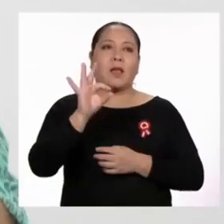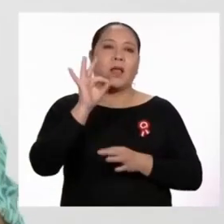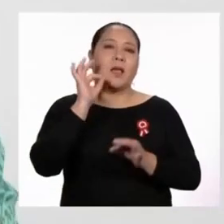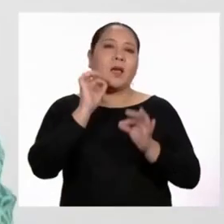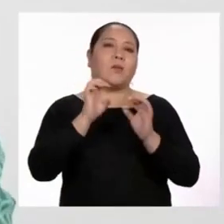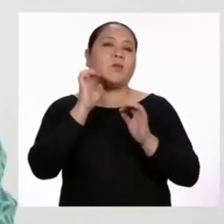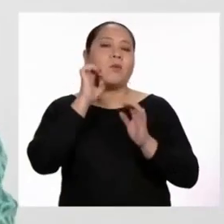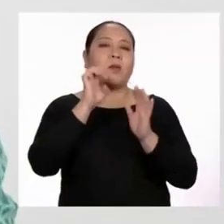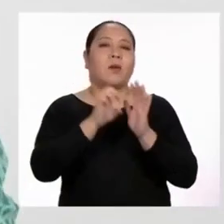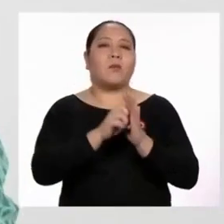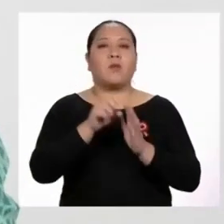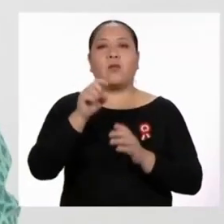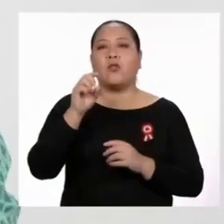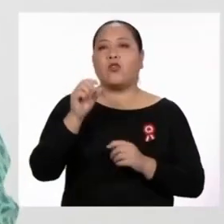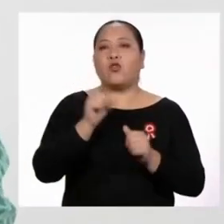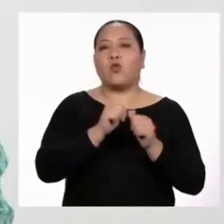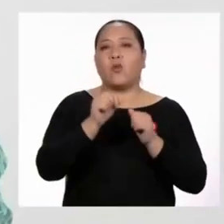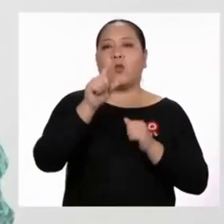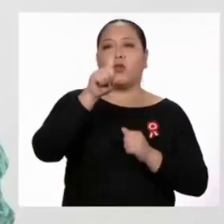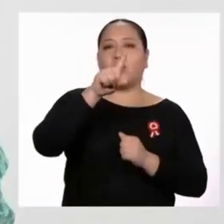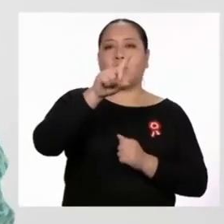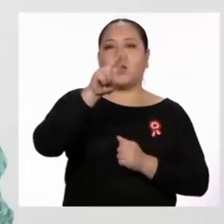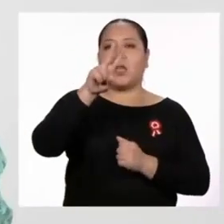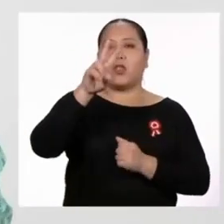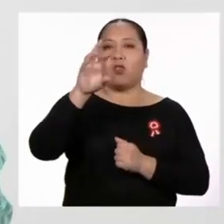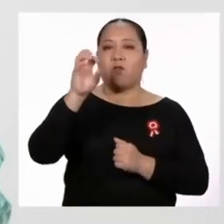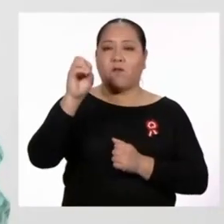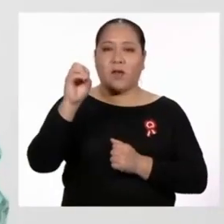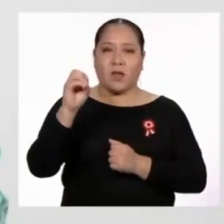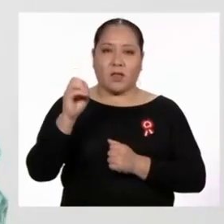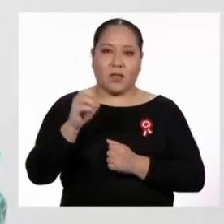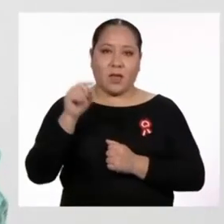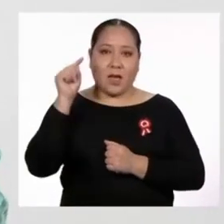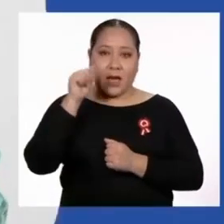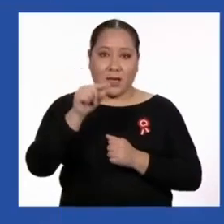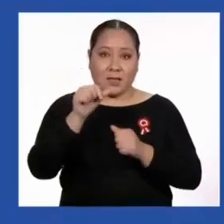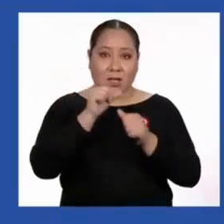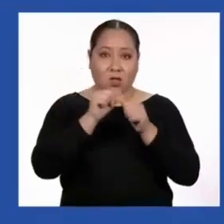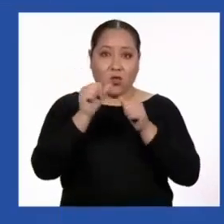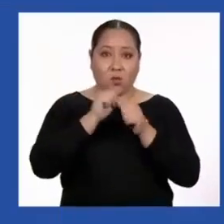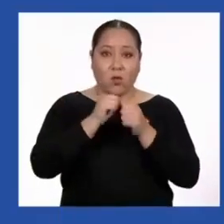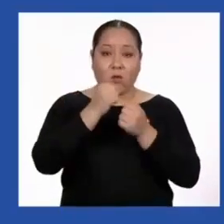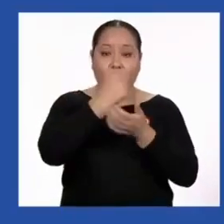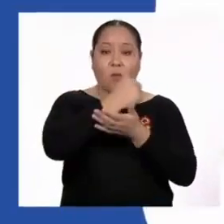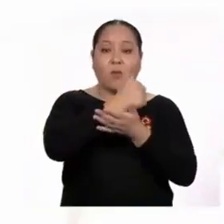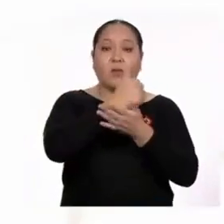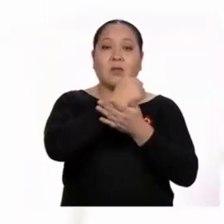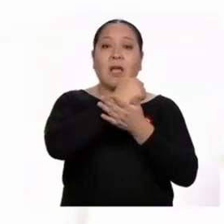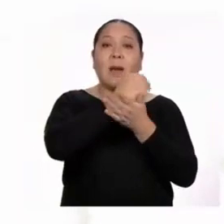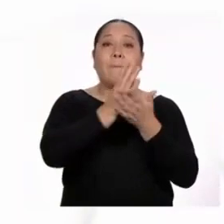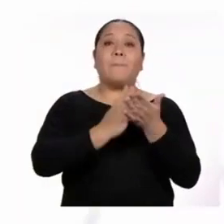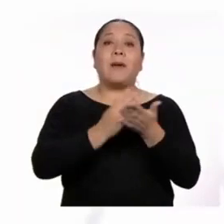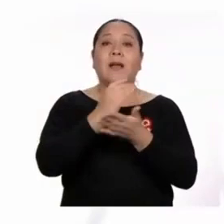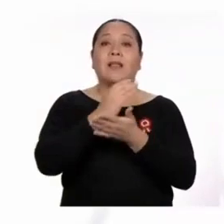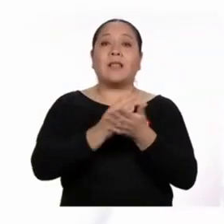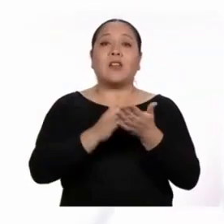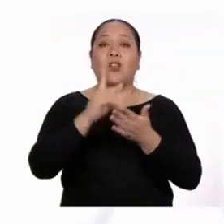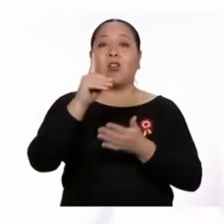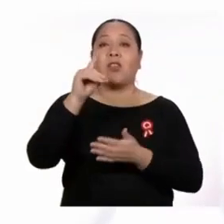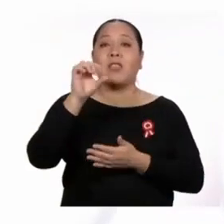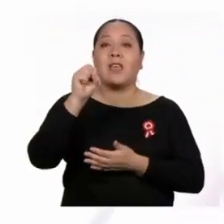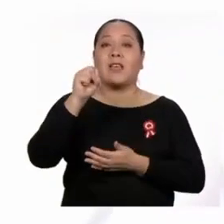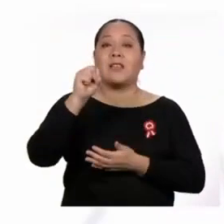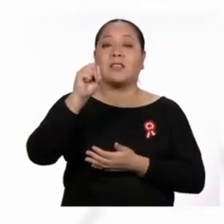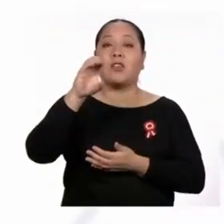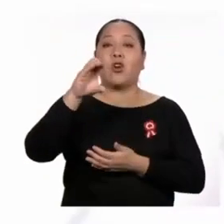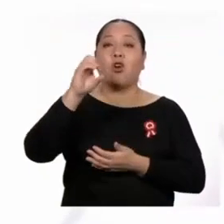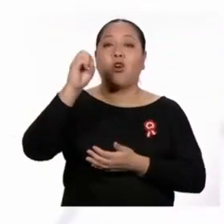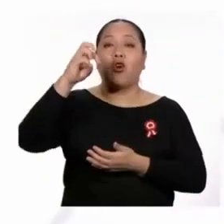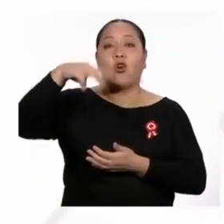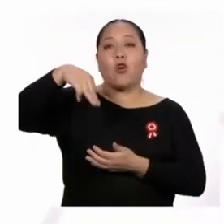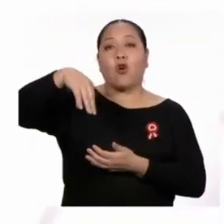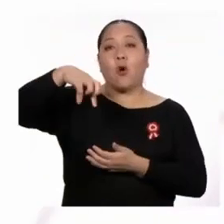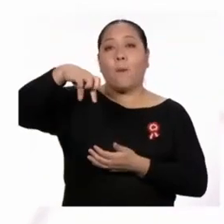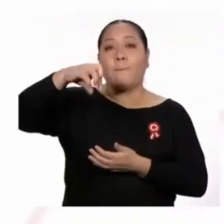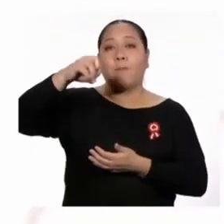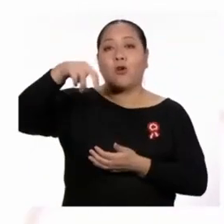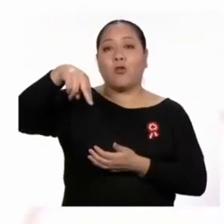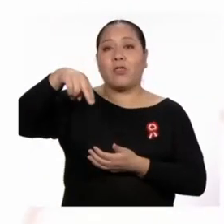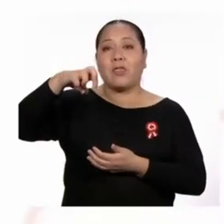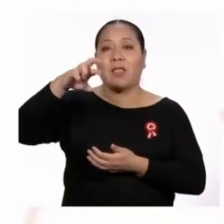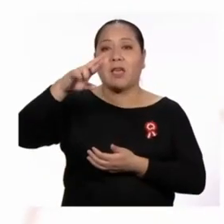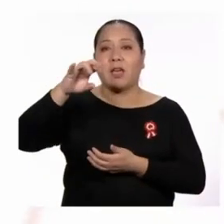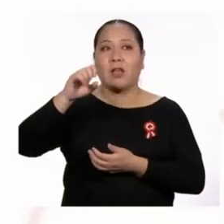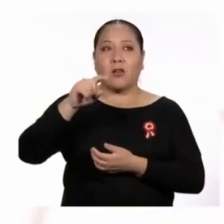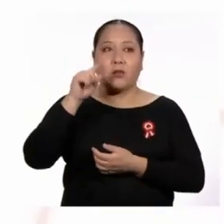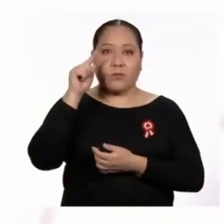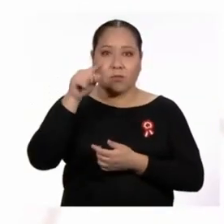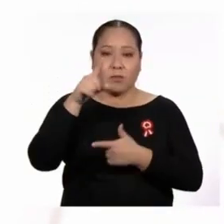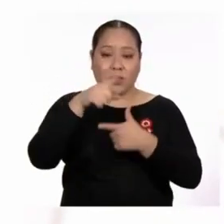el número 120. Este número vamos a descomponer. Ahora vamos a empezar dividiendo ese